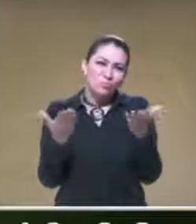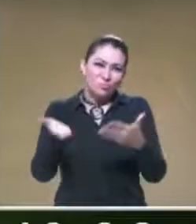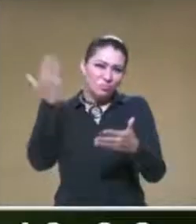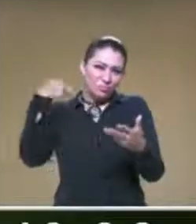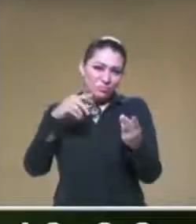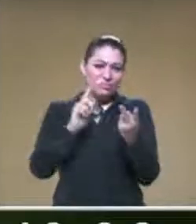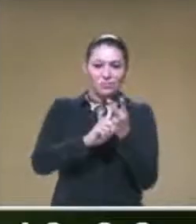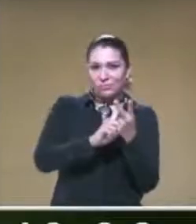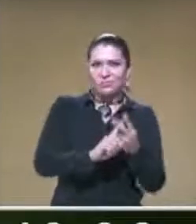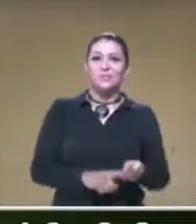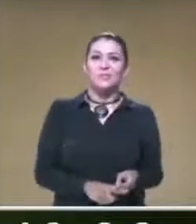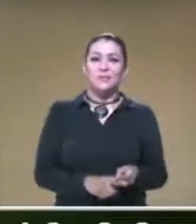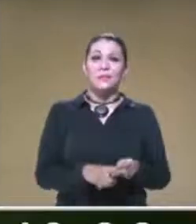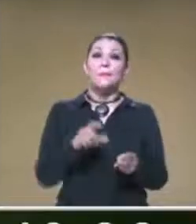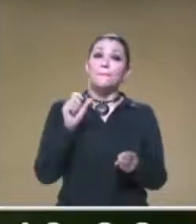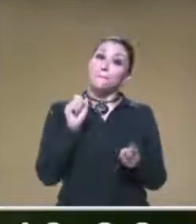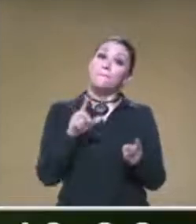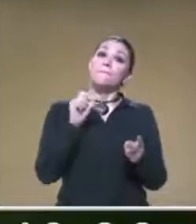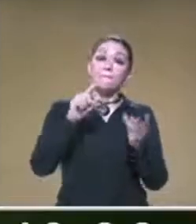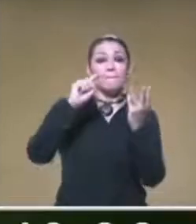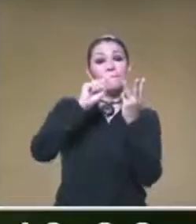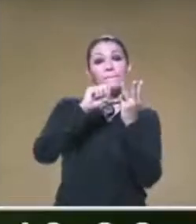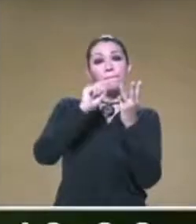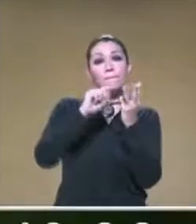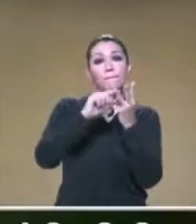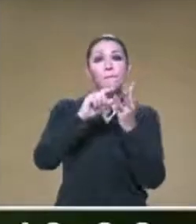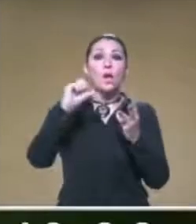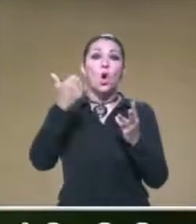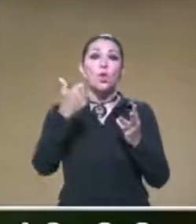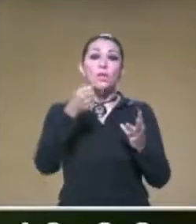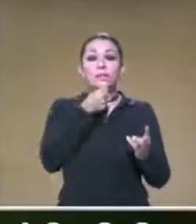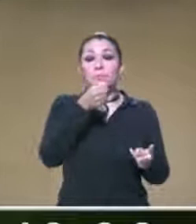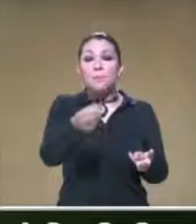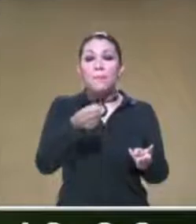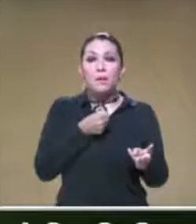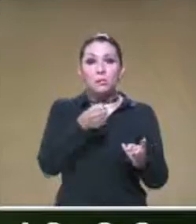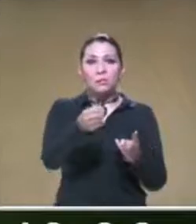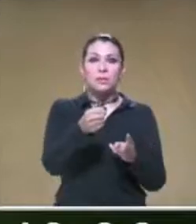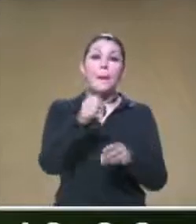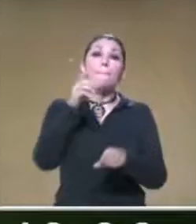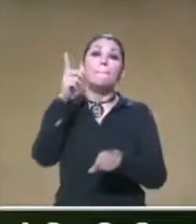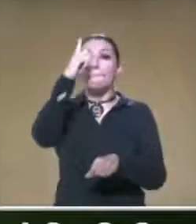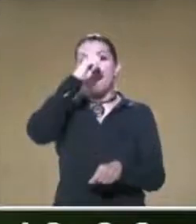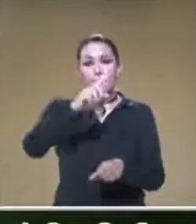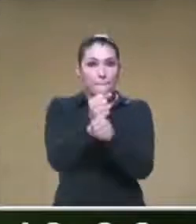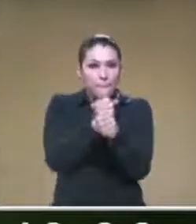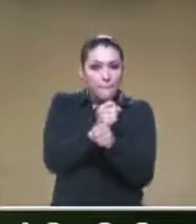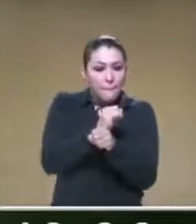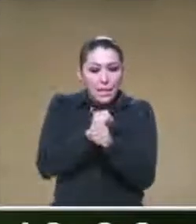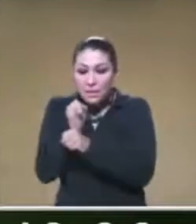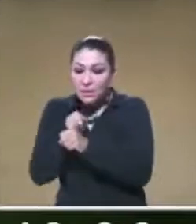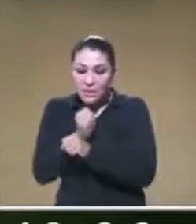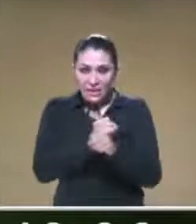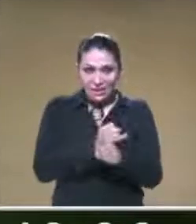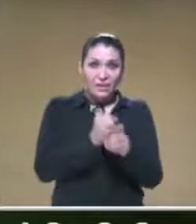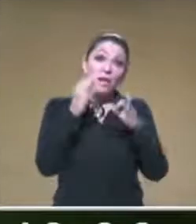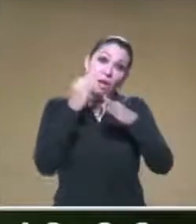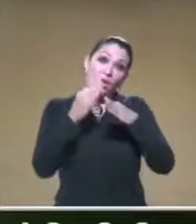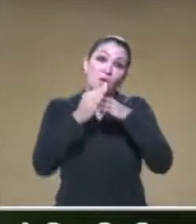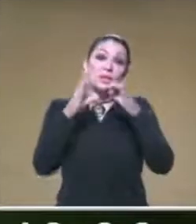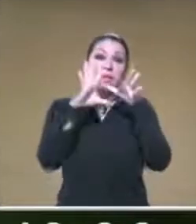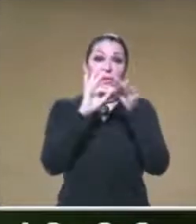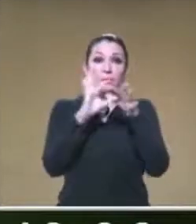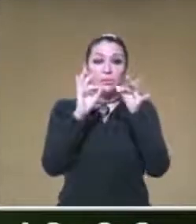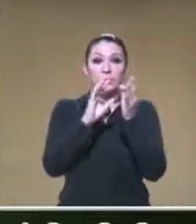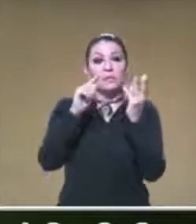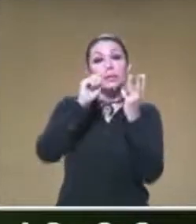disco, etcétera. Pero también tenemos las entrevistas que nos sirven como tema de investigación, y esa es la entrevista que vamos a ver el día de hoy.